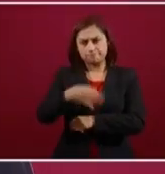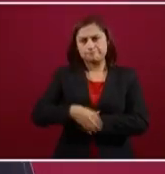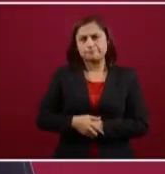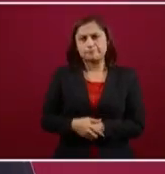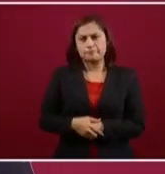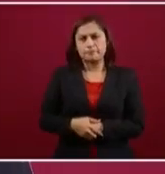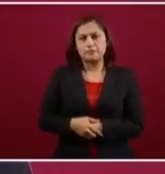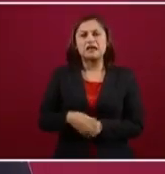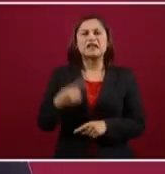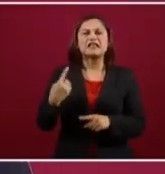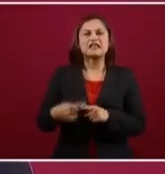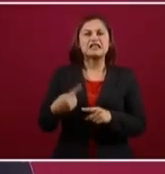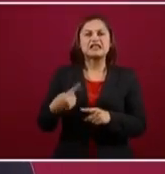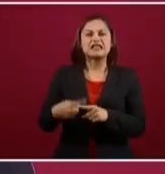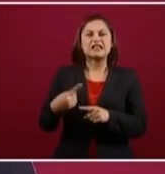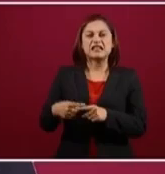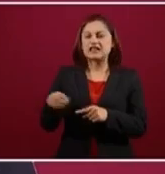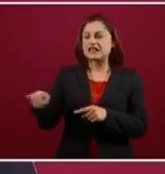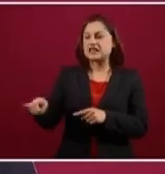sobre estos amparos